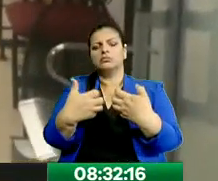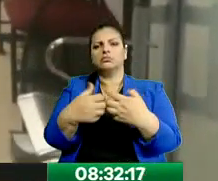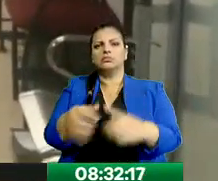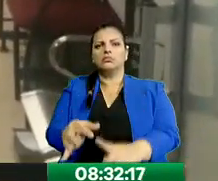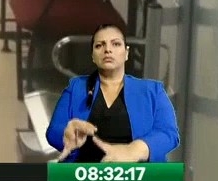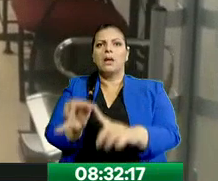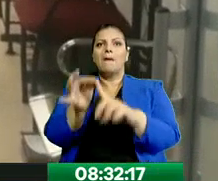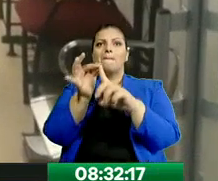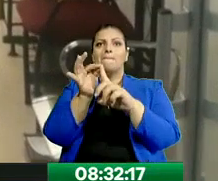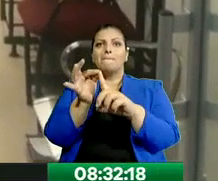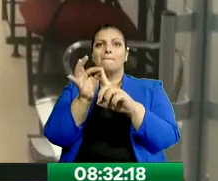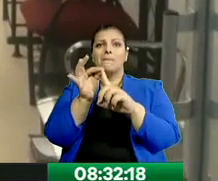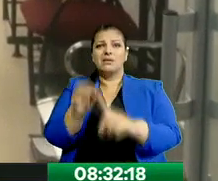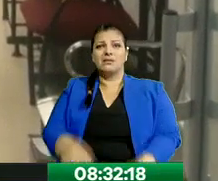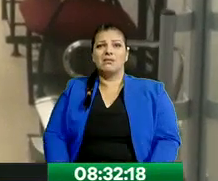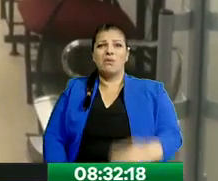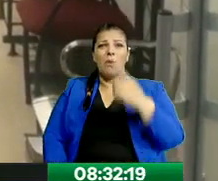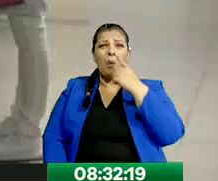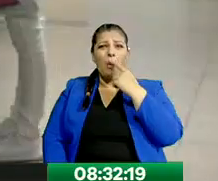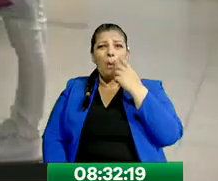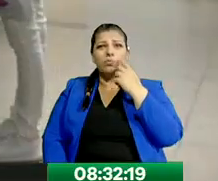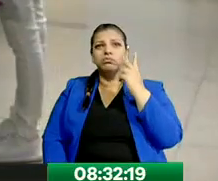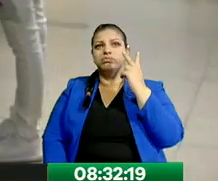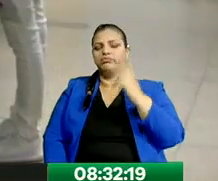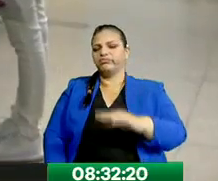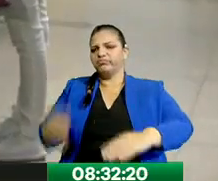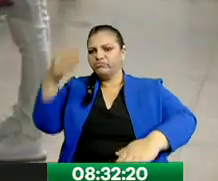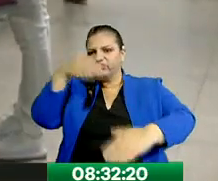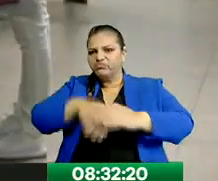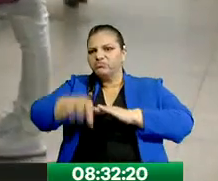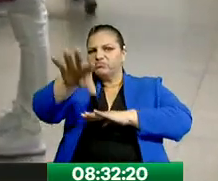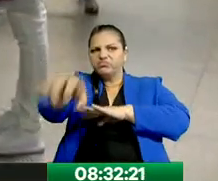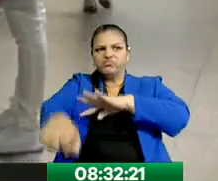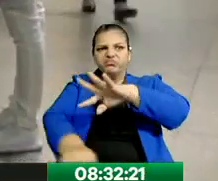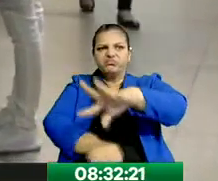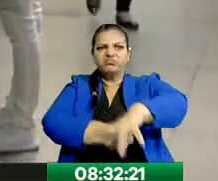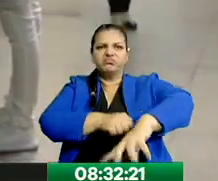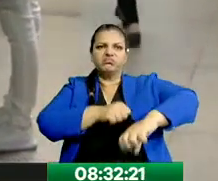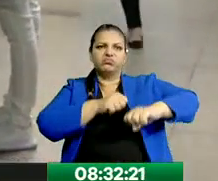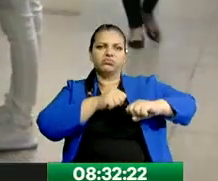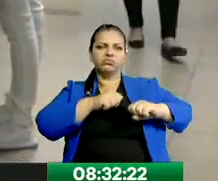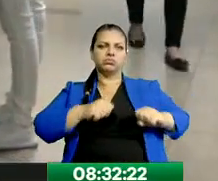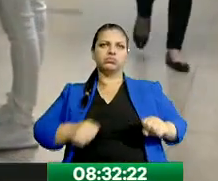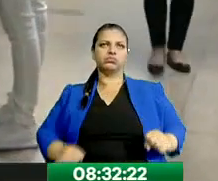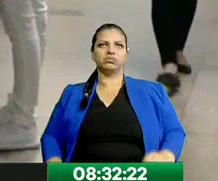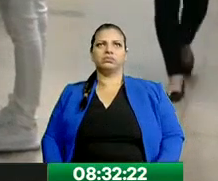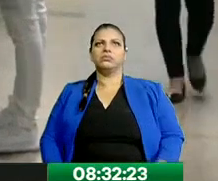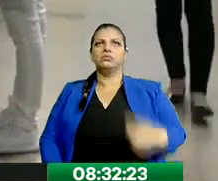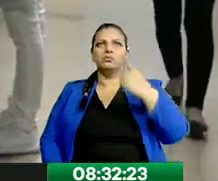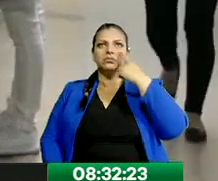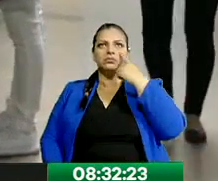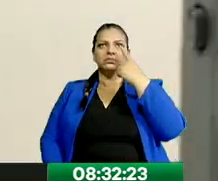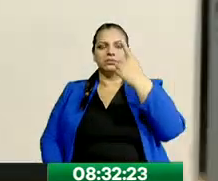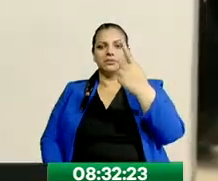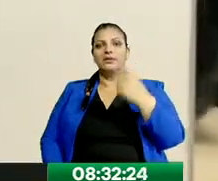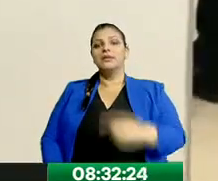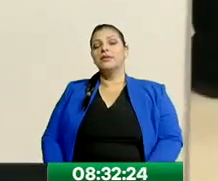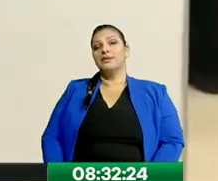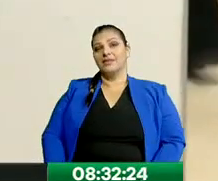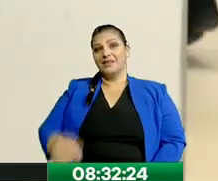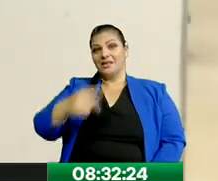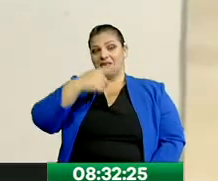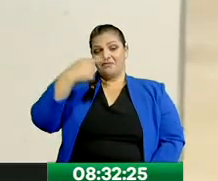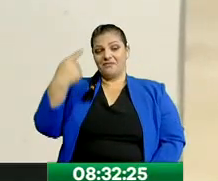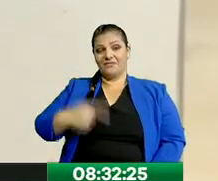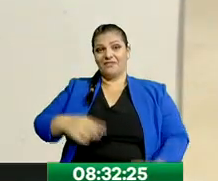Ocurrió dentro de las instalaciones del Hospital Isidro Ayora de esta ciudad de Loja. El hecho se habría dado durante el transcurso del último feriado, pero fue